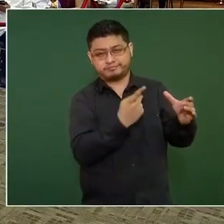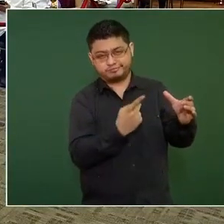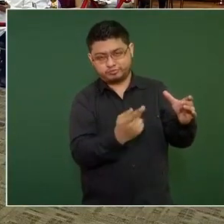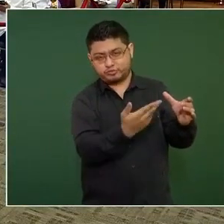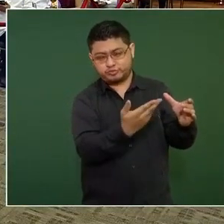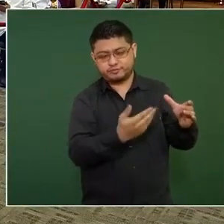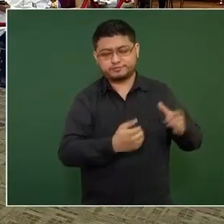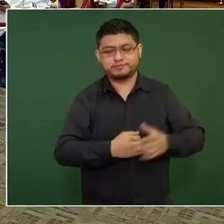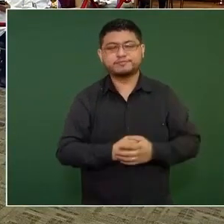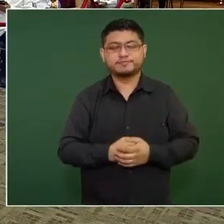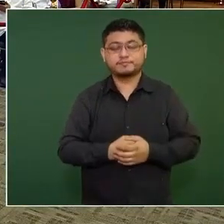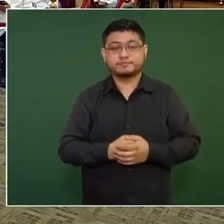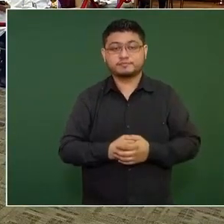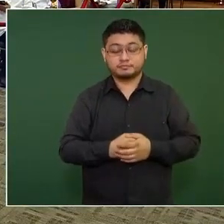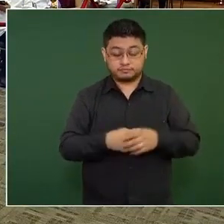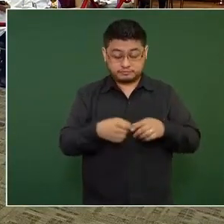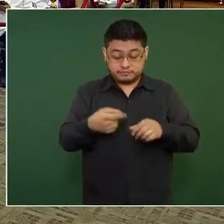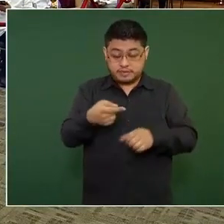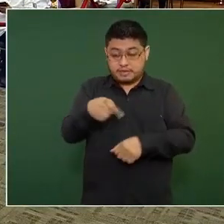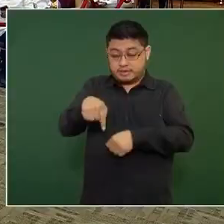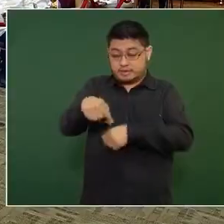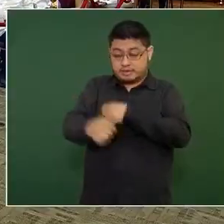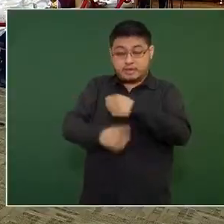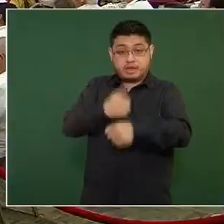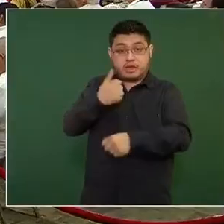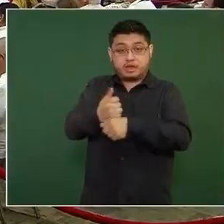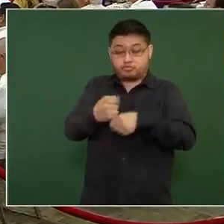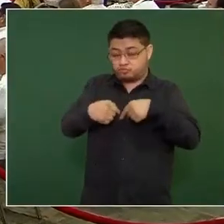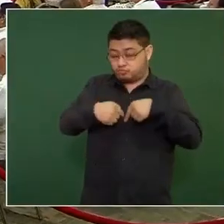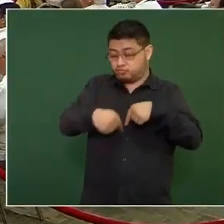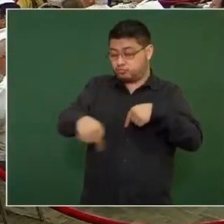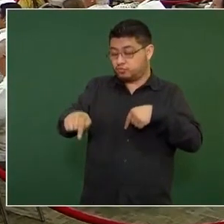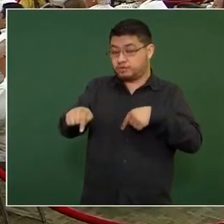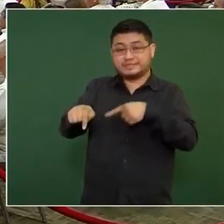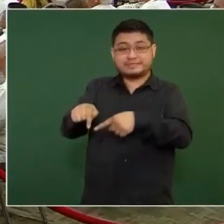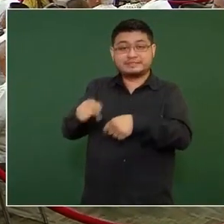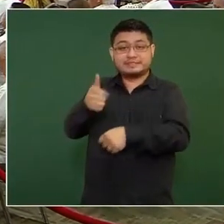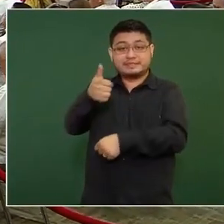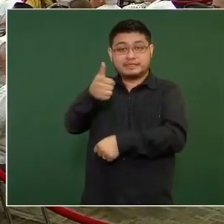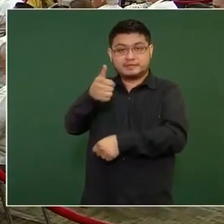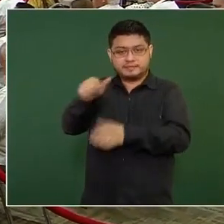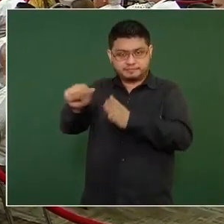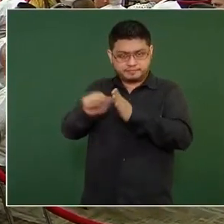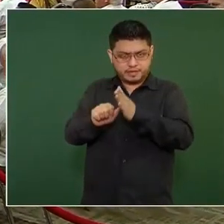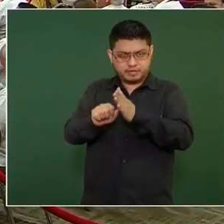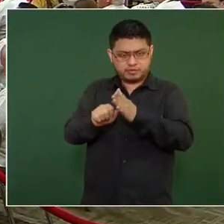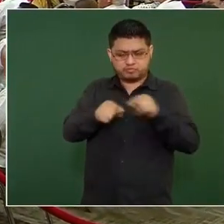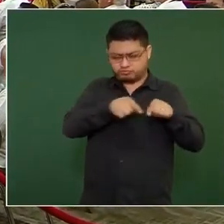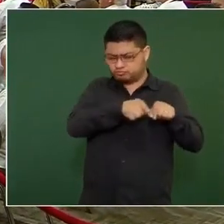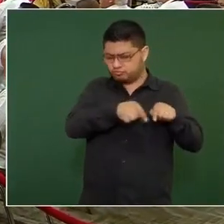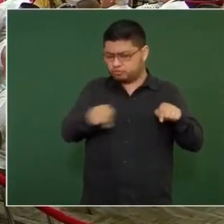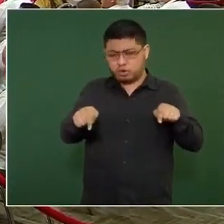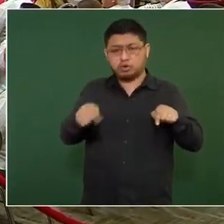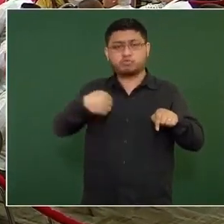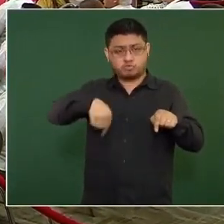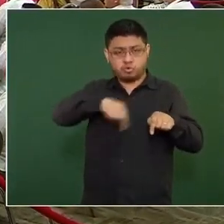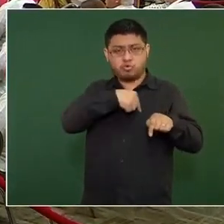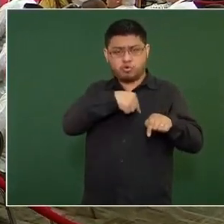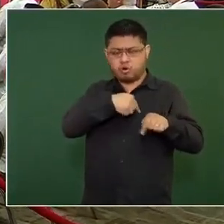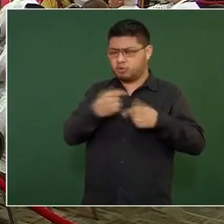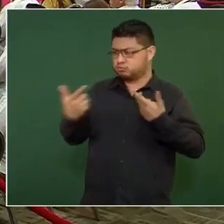Durante los primeros 6 meses de este año, hemos sido el principal socio